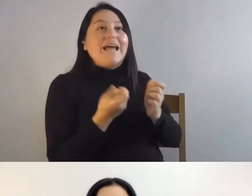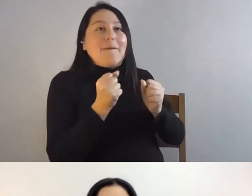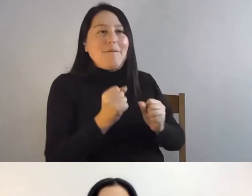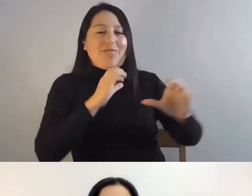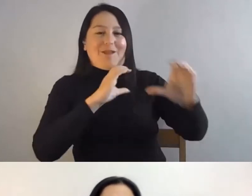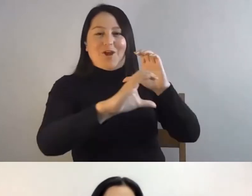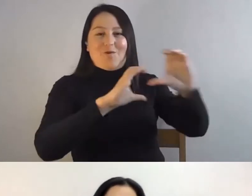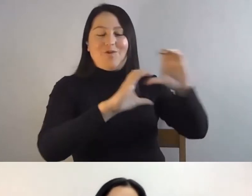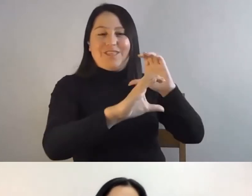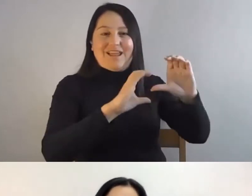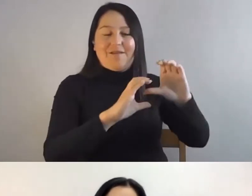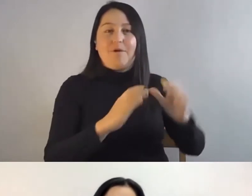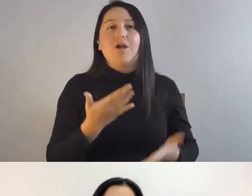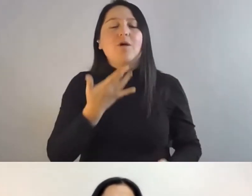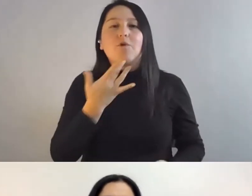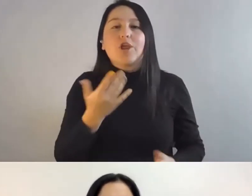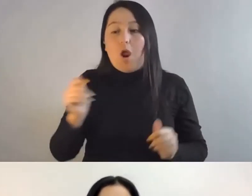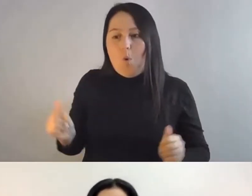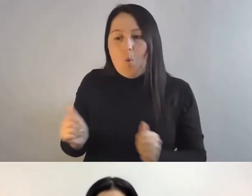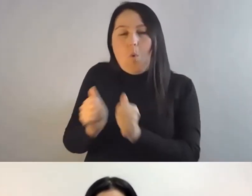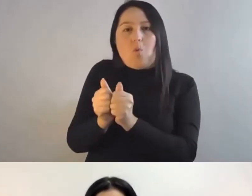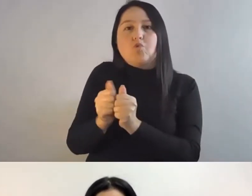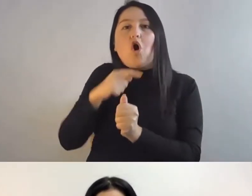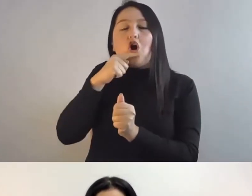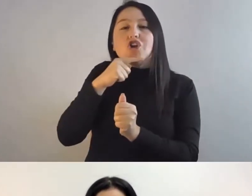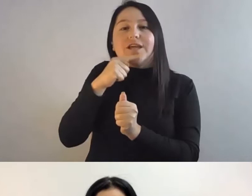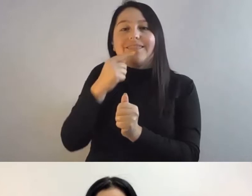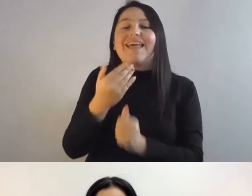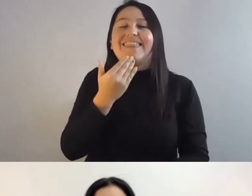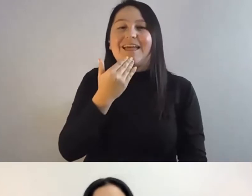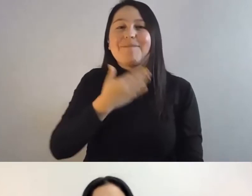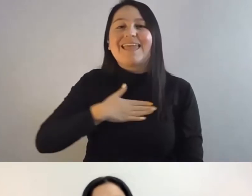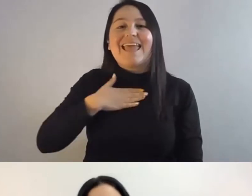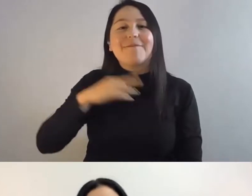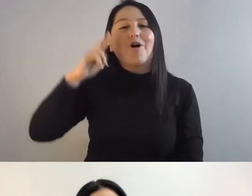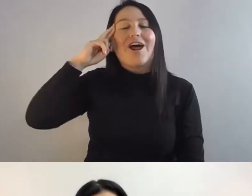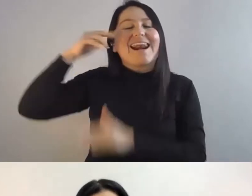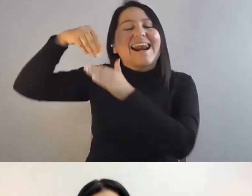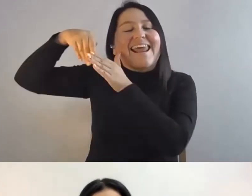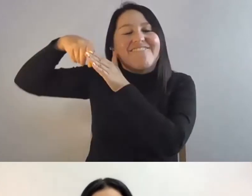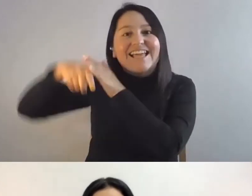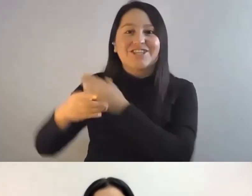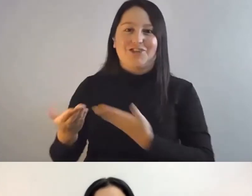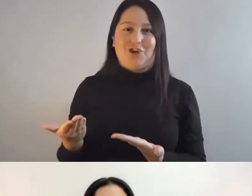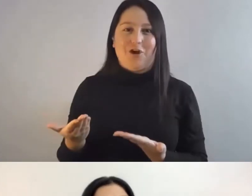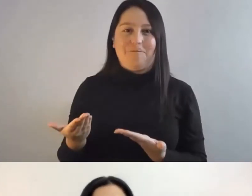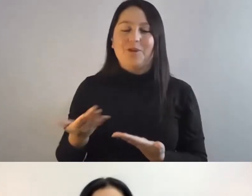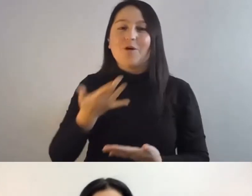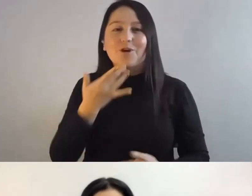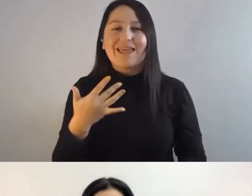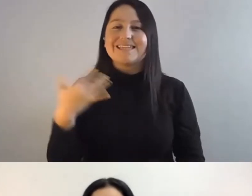oyente acompañado? Porque también queremos que se reflexione de ese conocimiento. Es decir, ¿por qué es importante aprender la lengua de señas? De